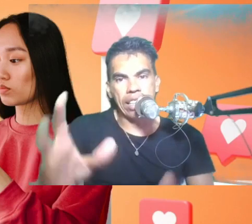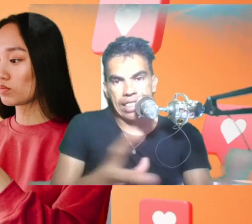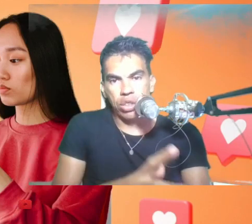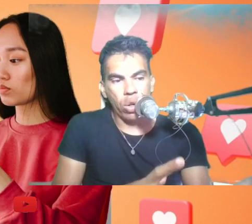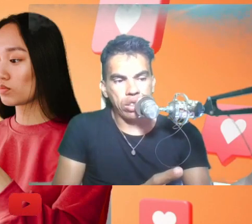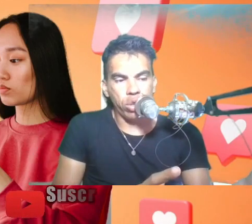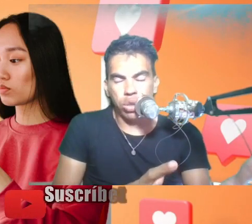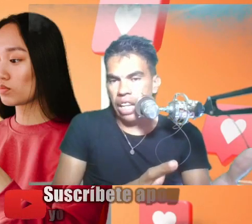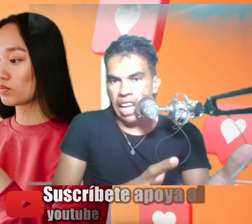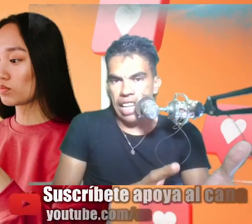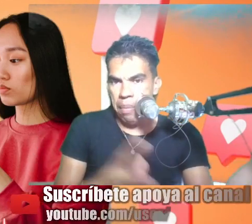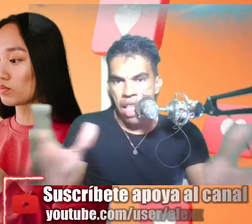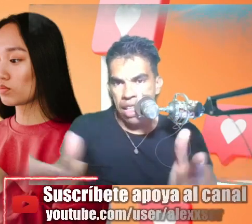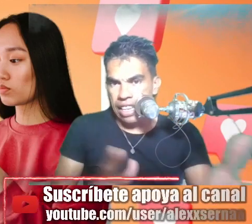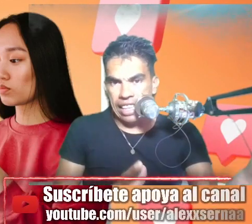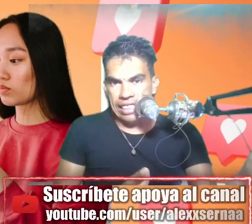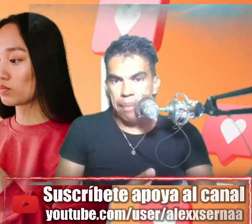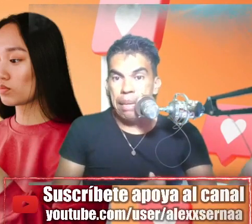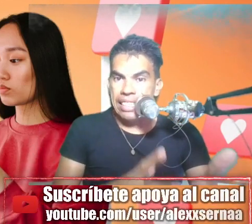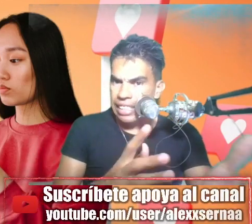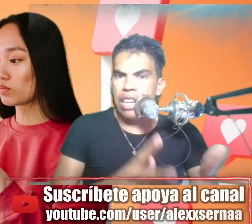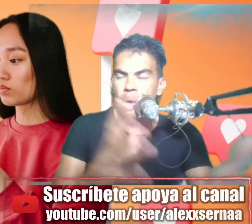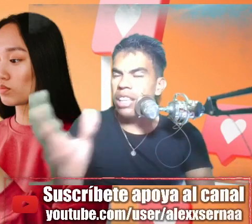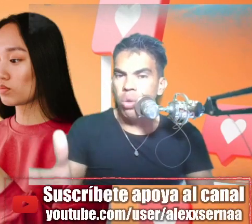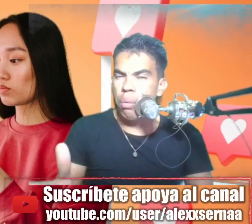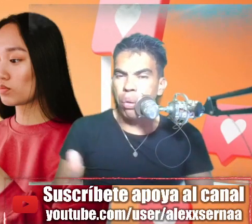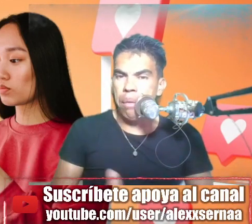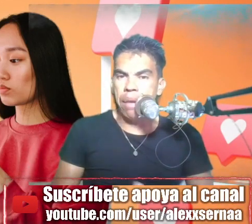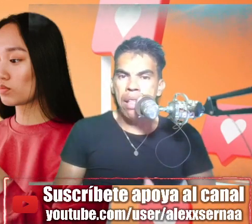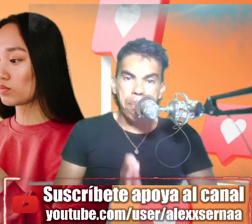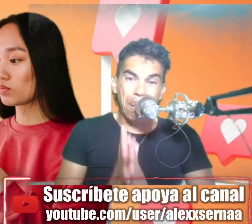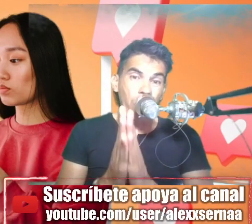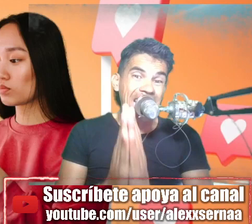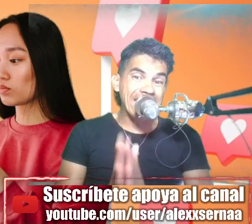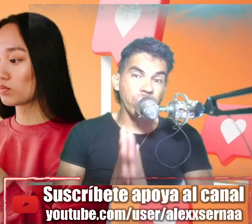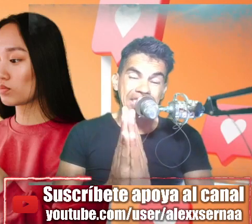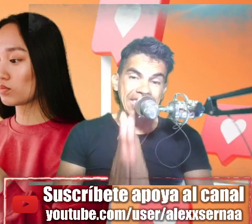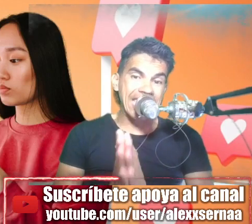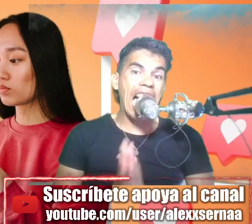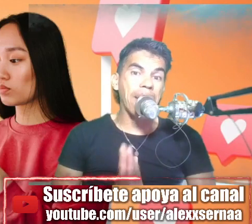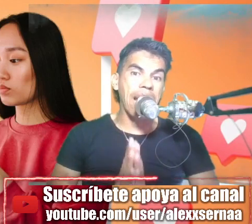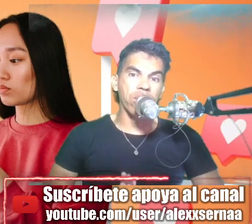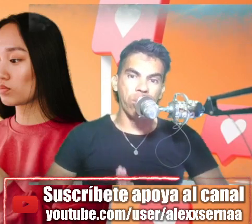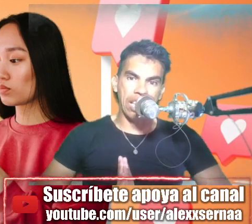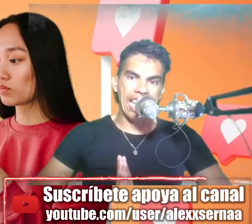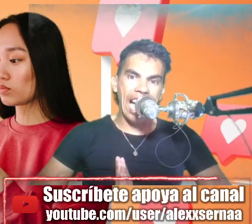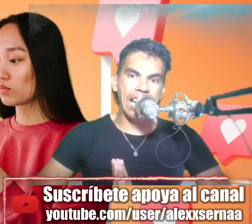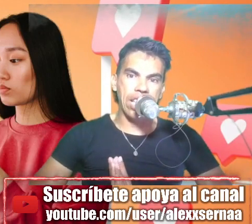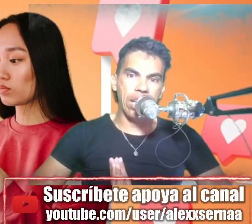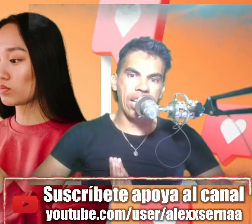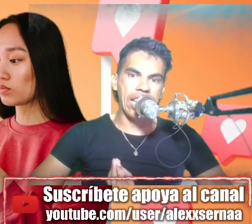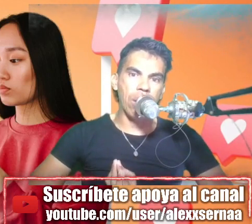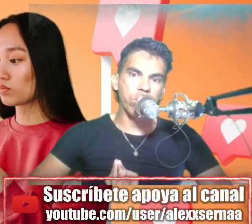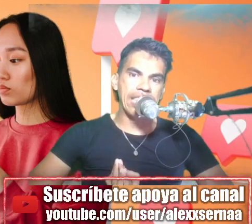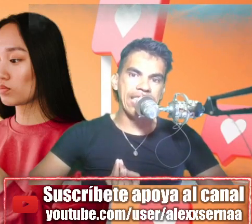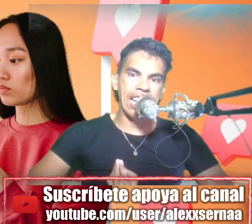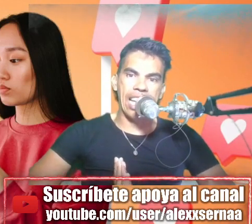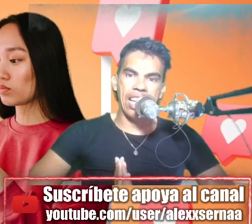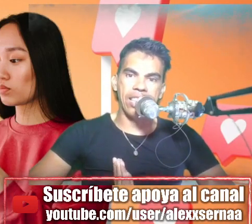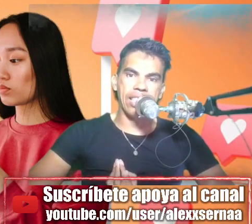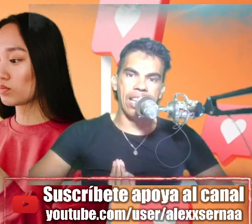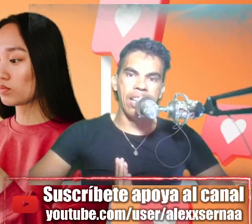marihuana si no yo soy de la idea de que sea medicinal no hay ningún problema pero esto que se está hablando de ya de ya